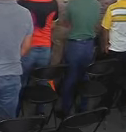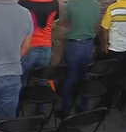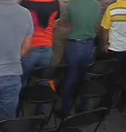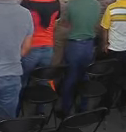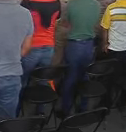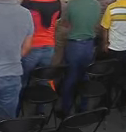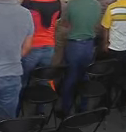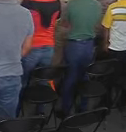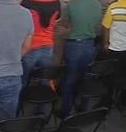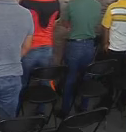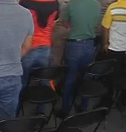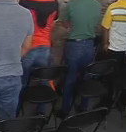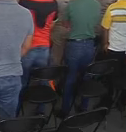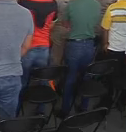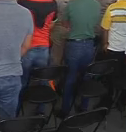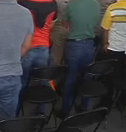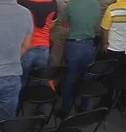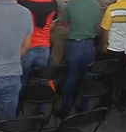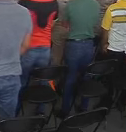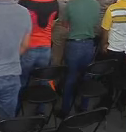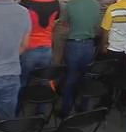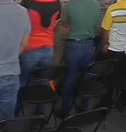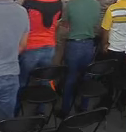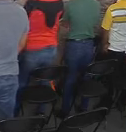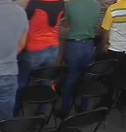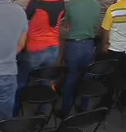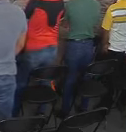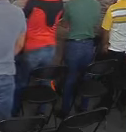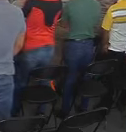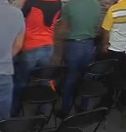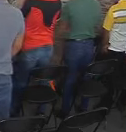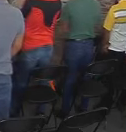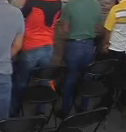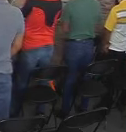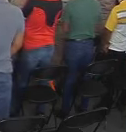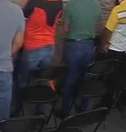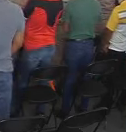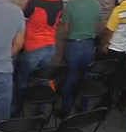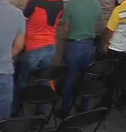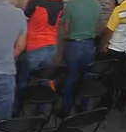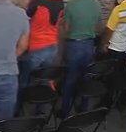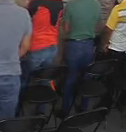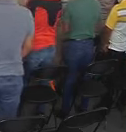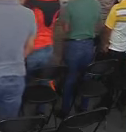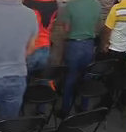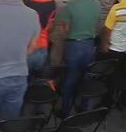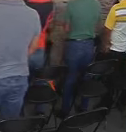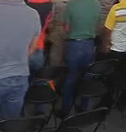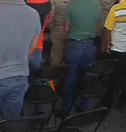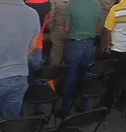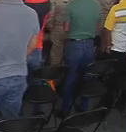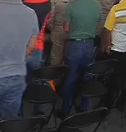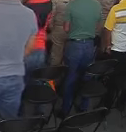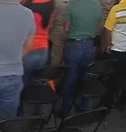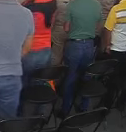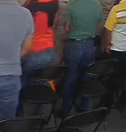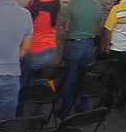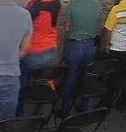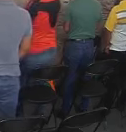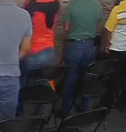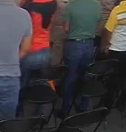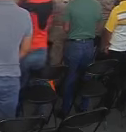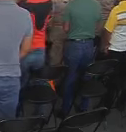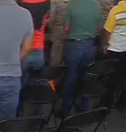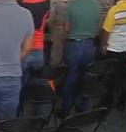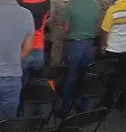Ojeda Durán. Buenos días, licenciado, bienvenido. Pues aquí tenemos el plano general